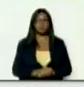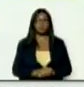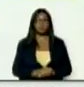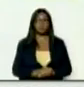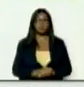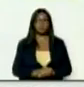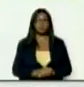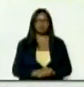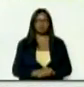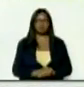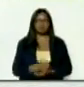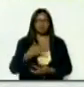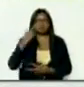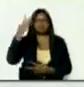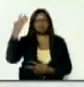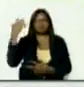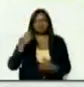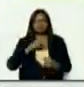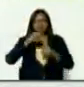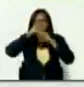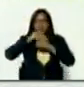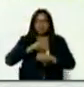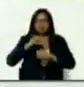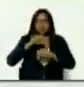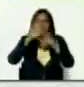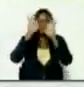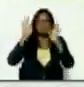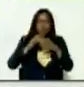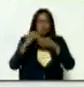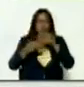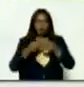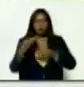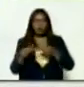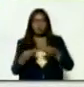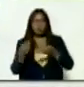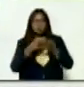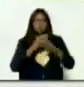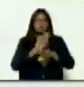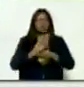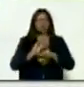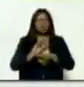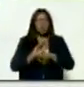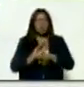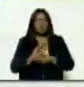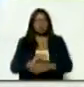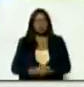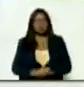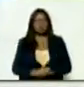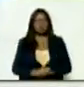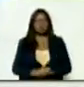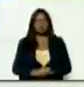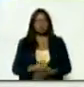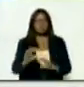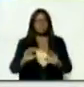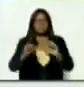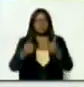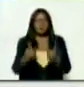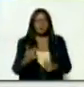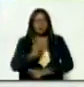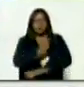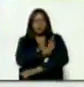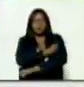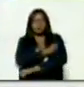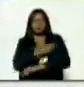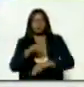no tenía gran ilusión porque inclusive estábamos diseñando todos los mecanismos de protección y empezamos la vacunación